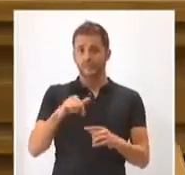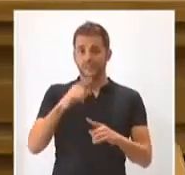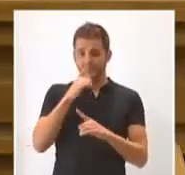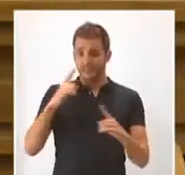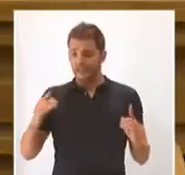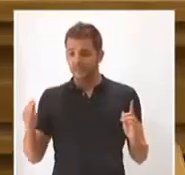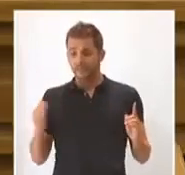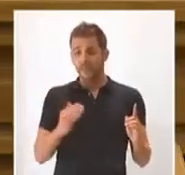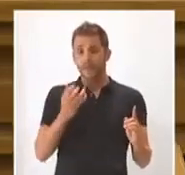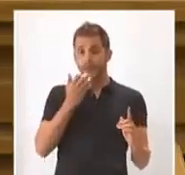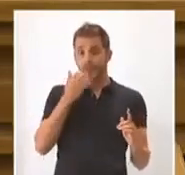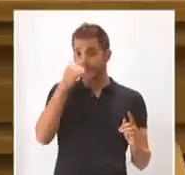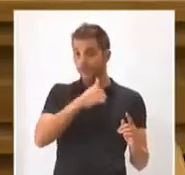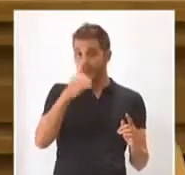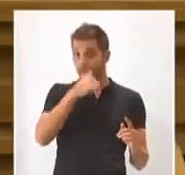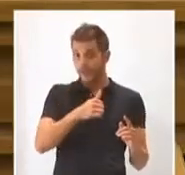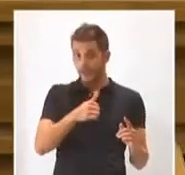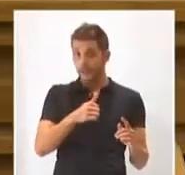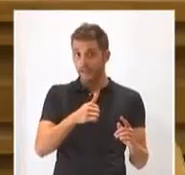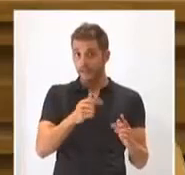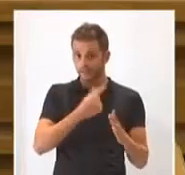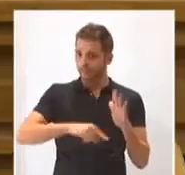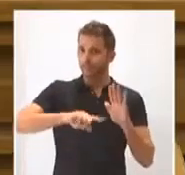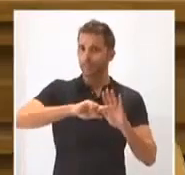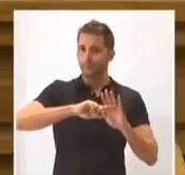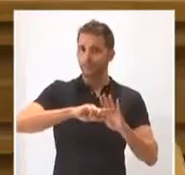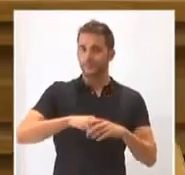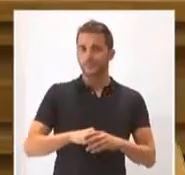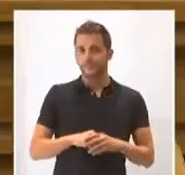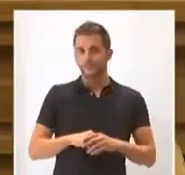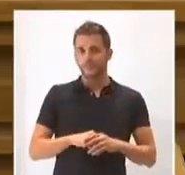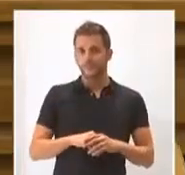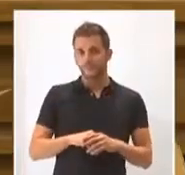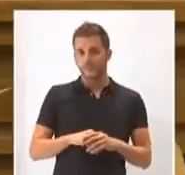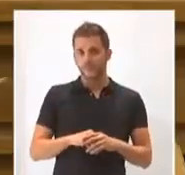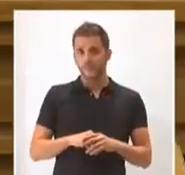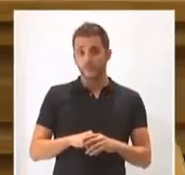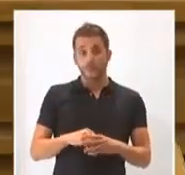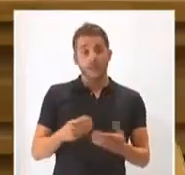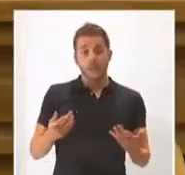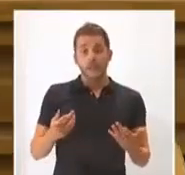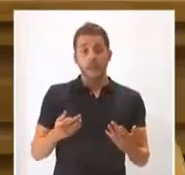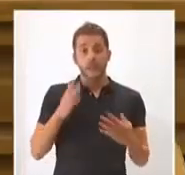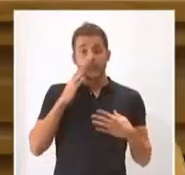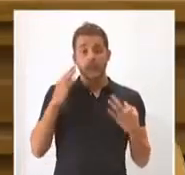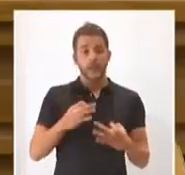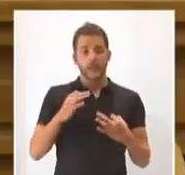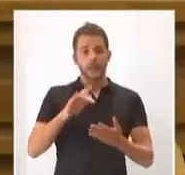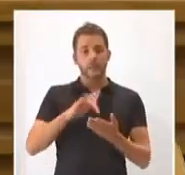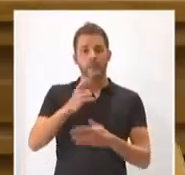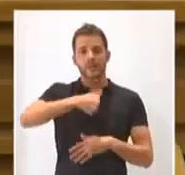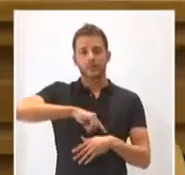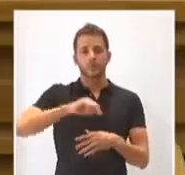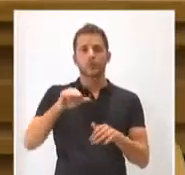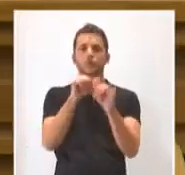de uno nuevo como es el de valdepeñas y hemos y hemos realmente empezado a darle la vuelta incluso